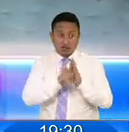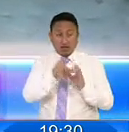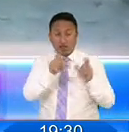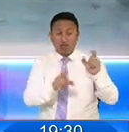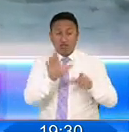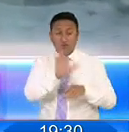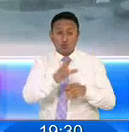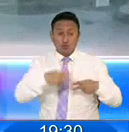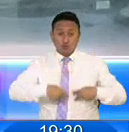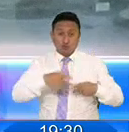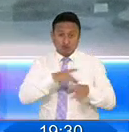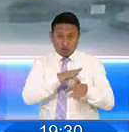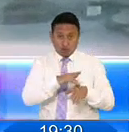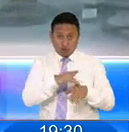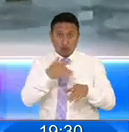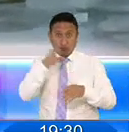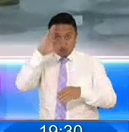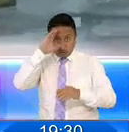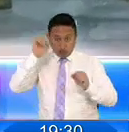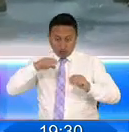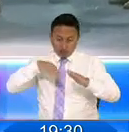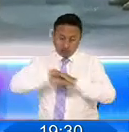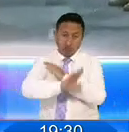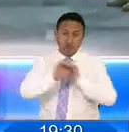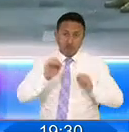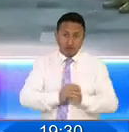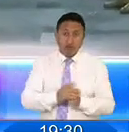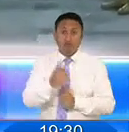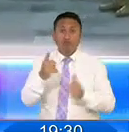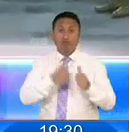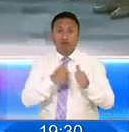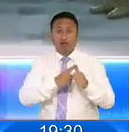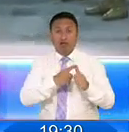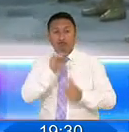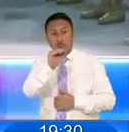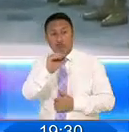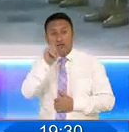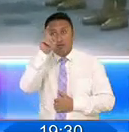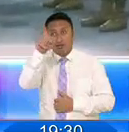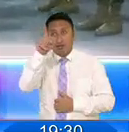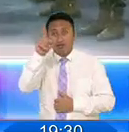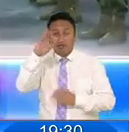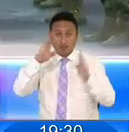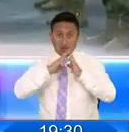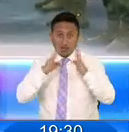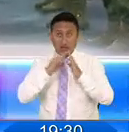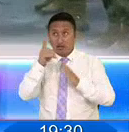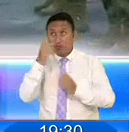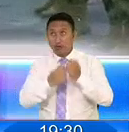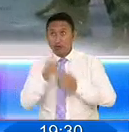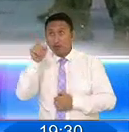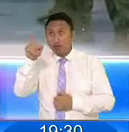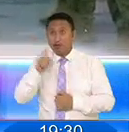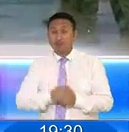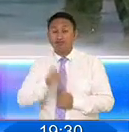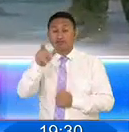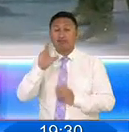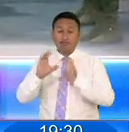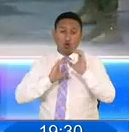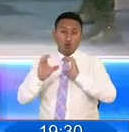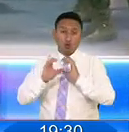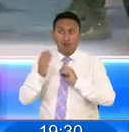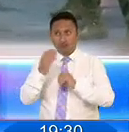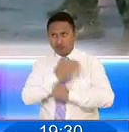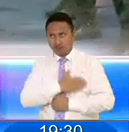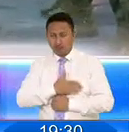varias personas. Nosotros tenemos un proceso de disuasión primero, de timbrar a una casa que presente problemas, hablar con la gente,